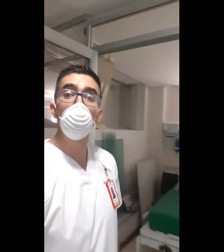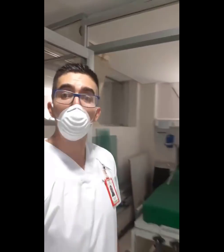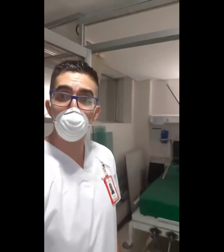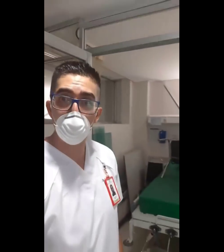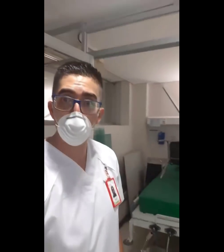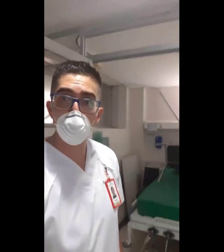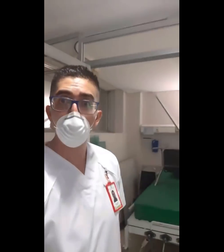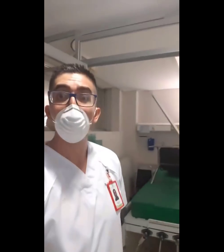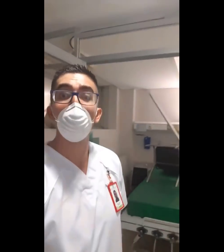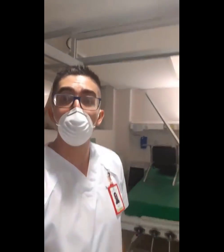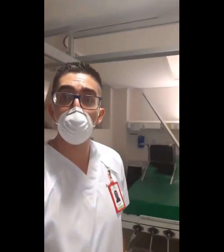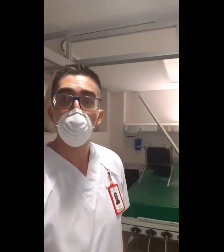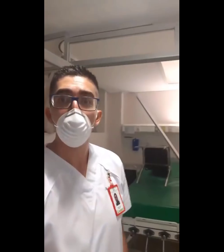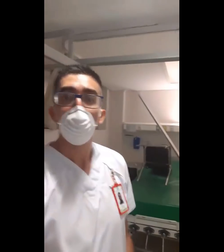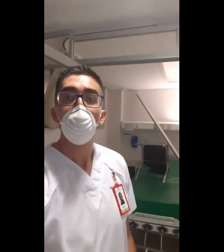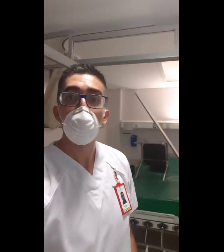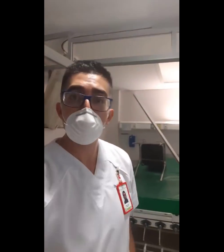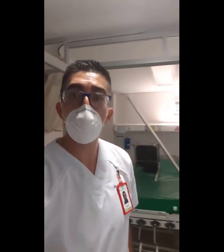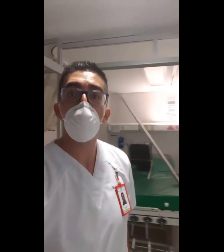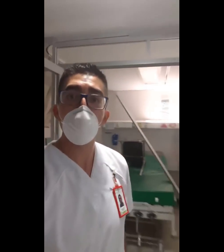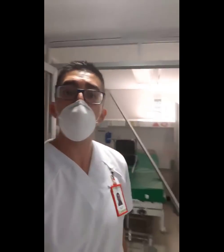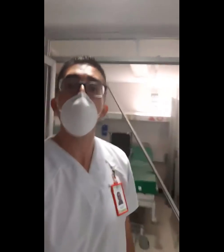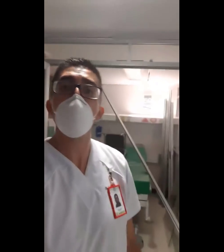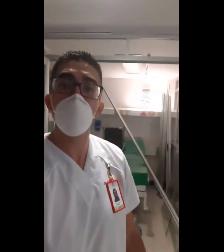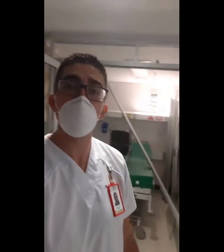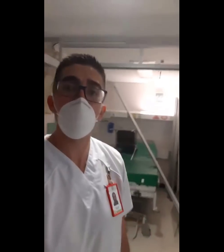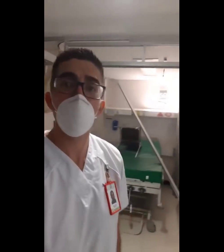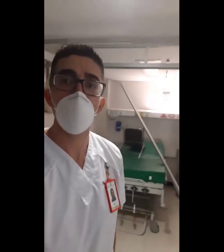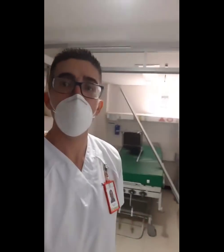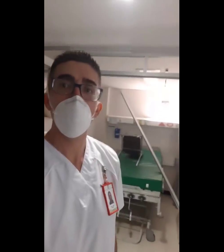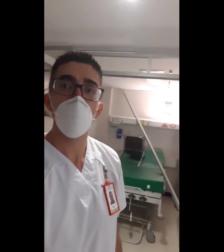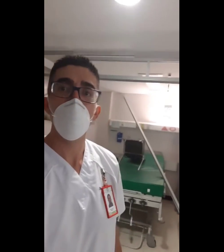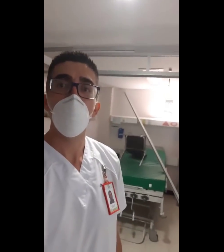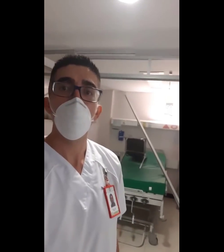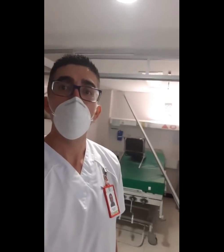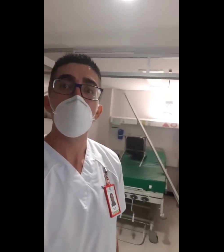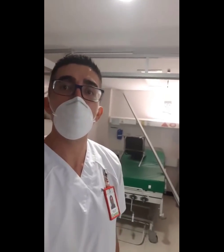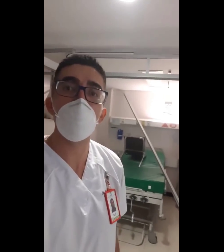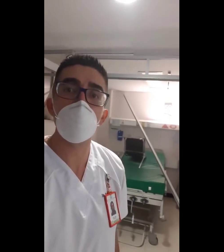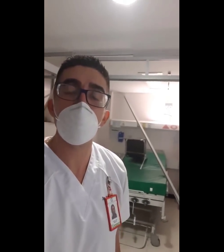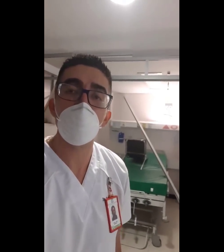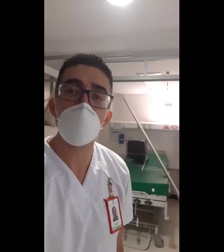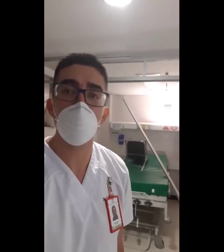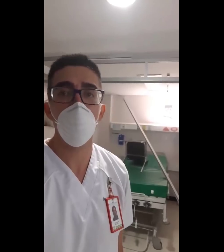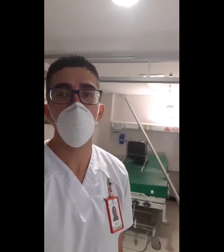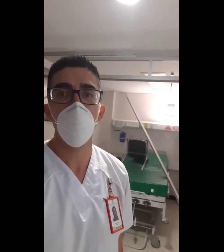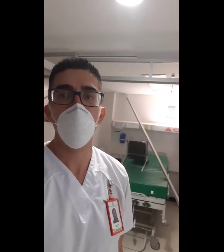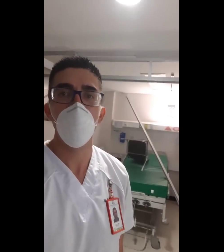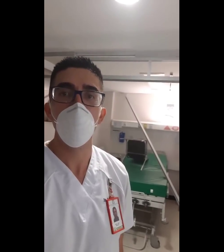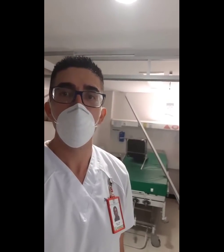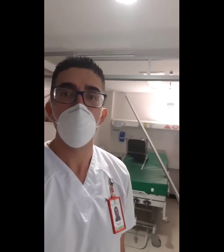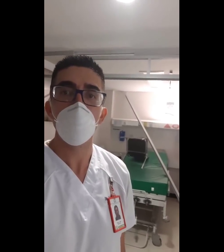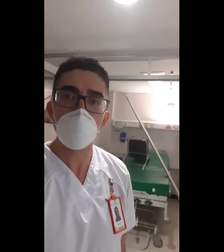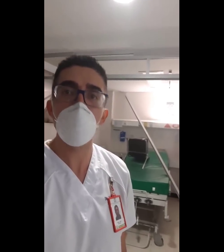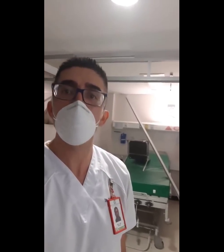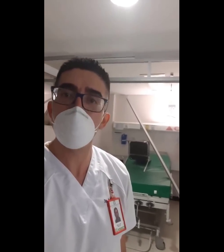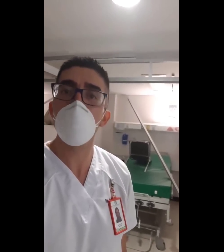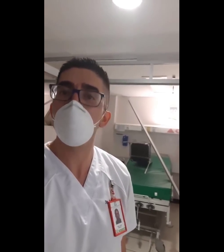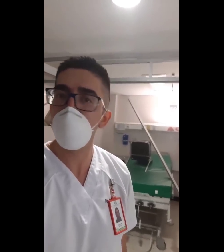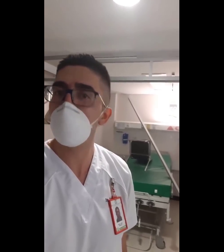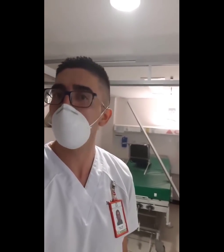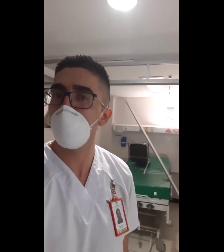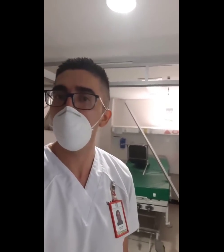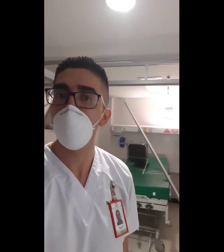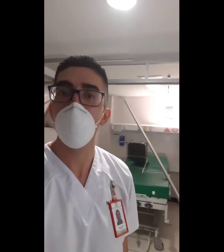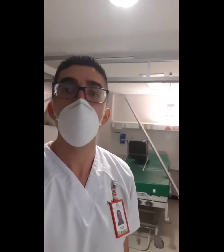Nos estamos preparando, créeme, esta enfermedad existe. Quédate en casa, de esa